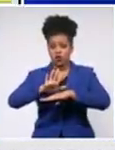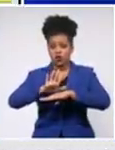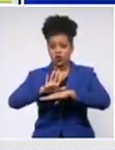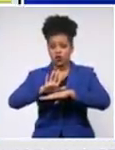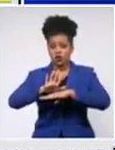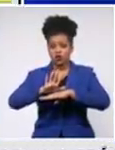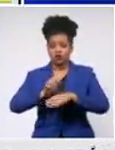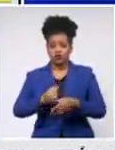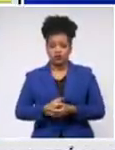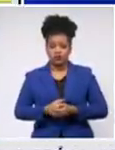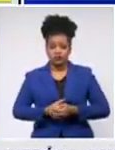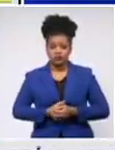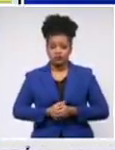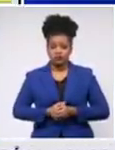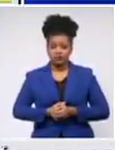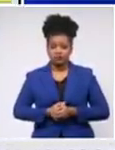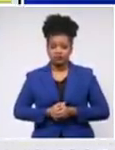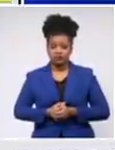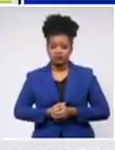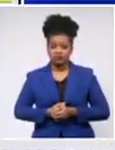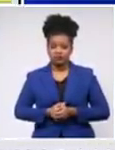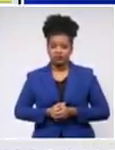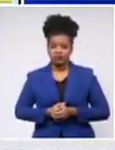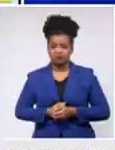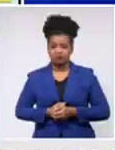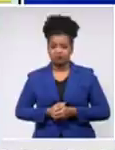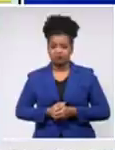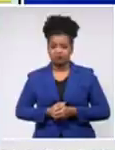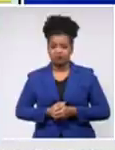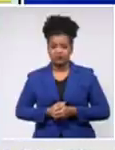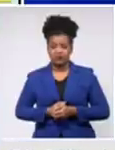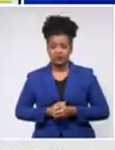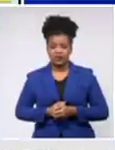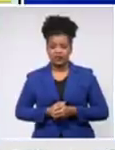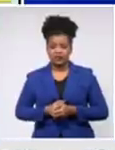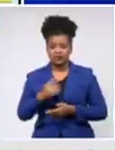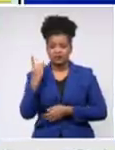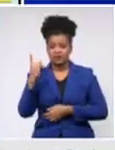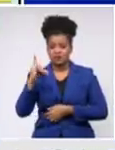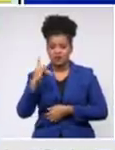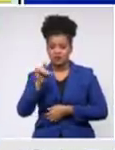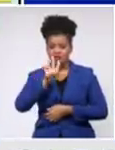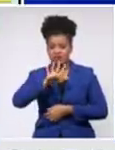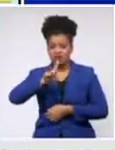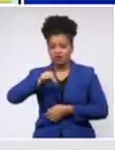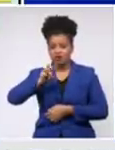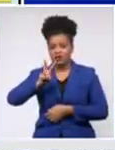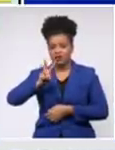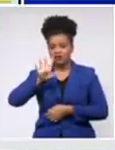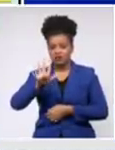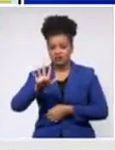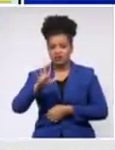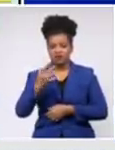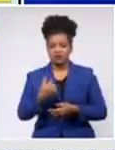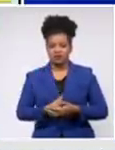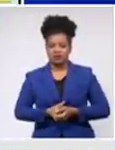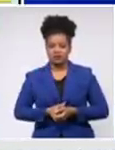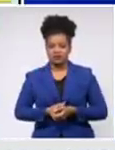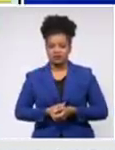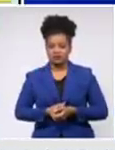8,48 y en Bolivia con 5,35, y Canadá con